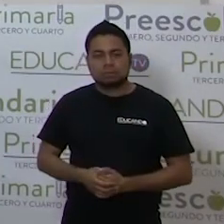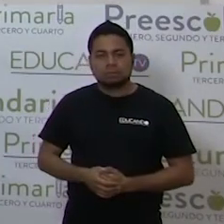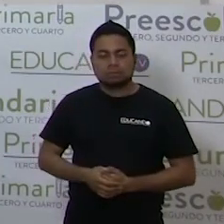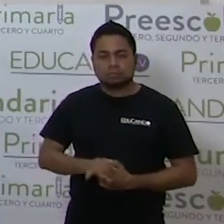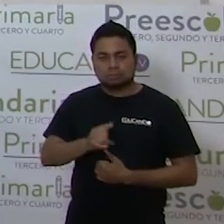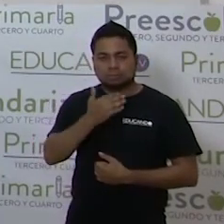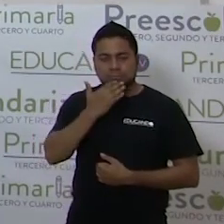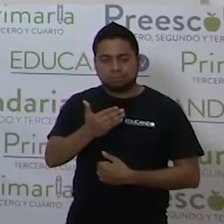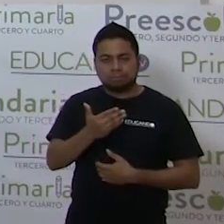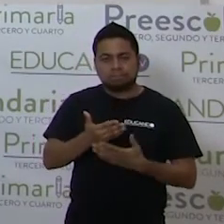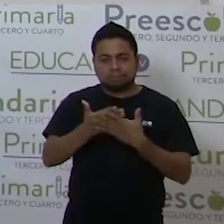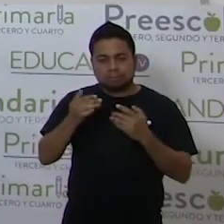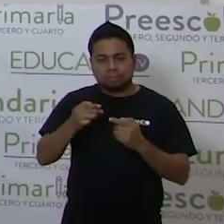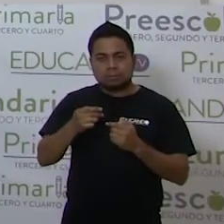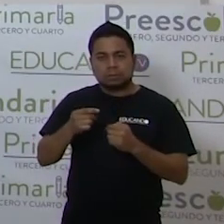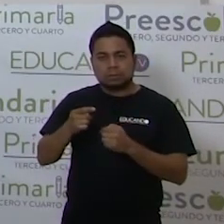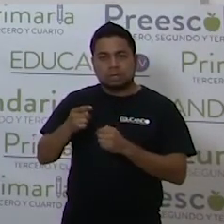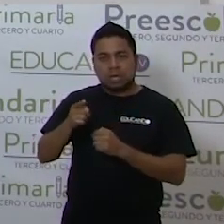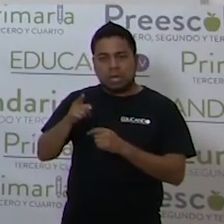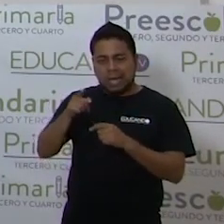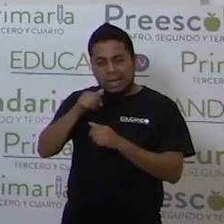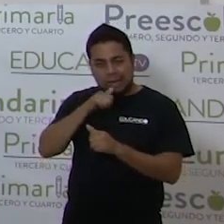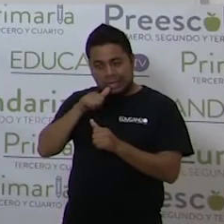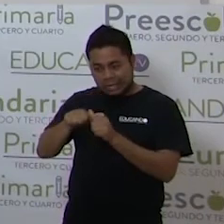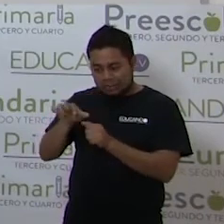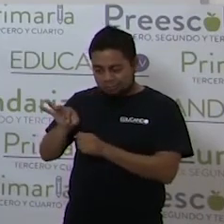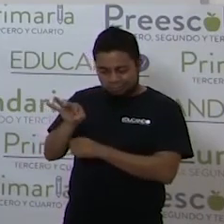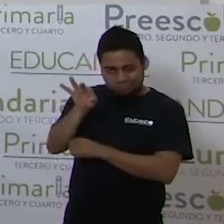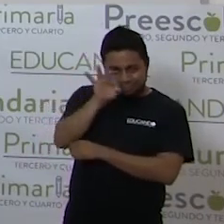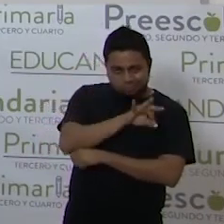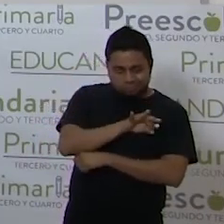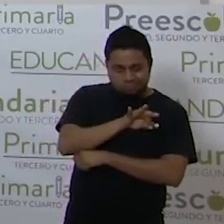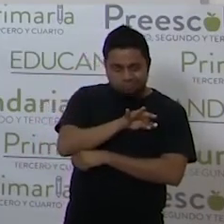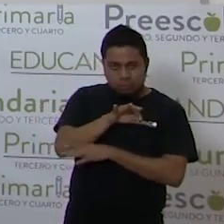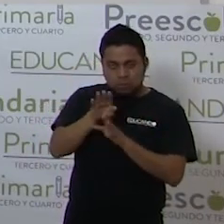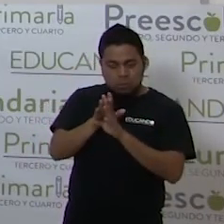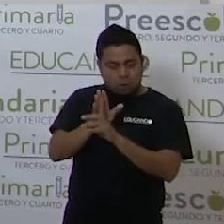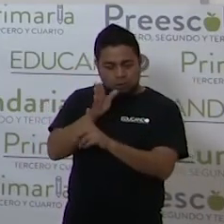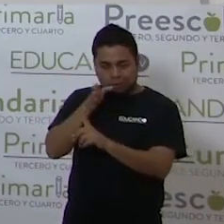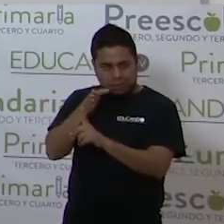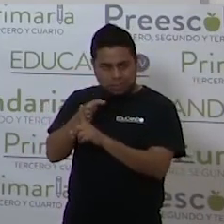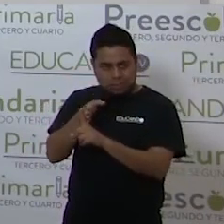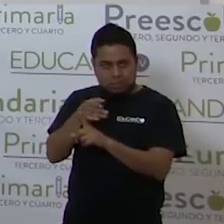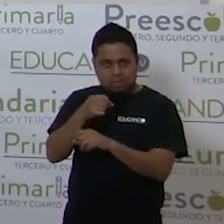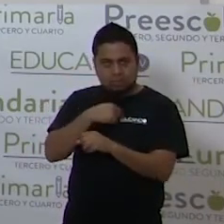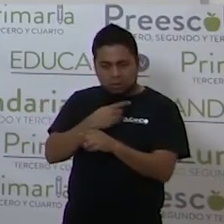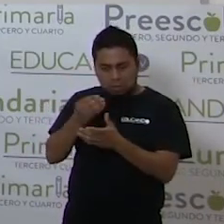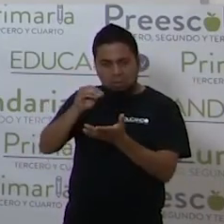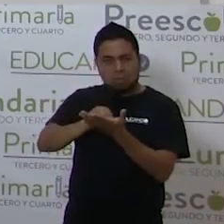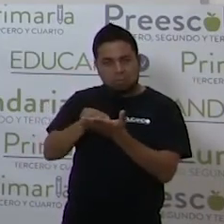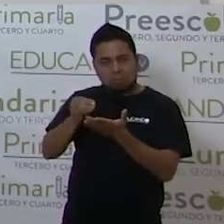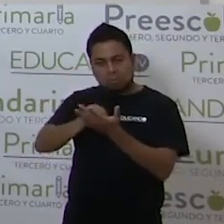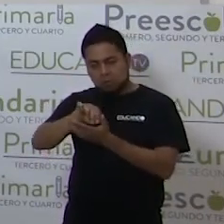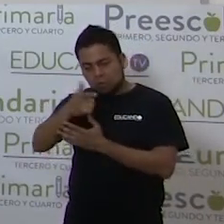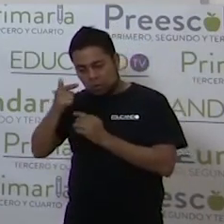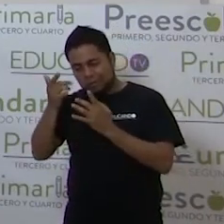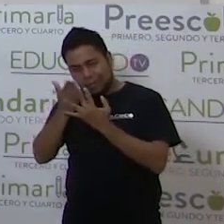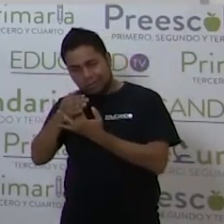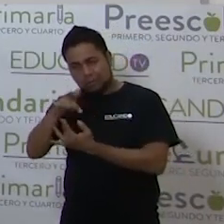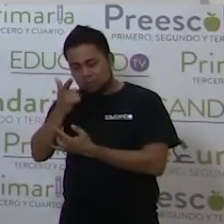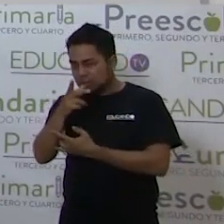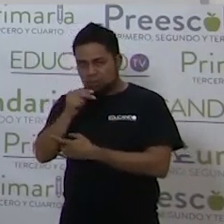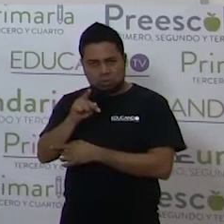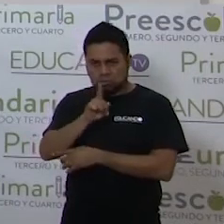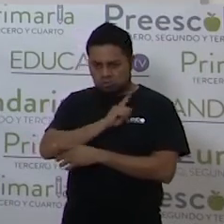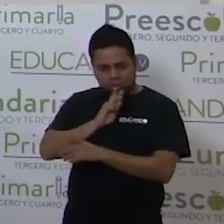ahora despejamos la incógnita vamos a hacerlo de manera directa nos vamos a volver a colocar 2 entre 12 si no de manera